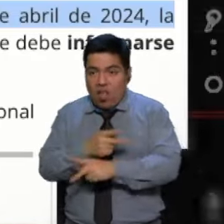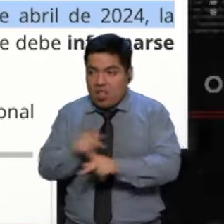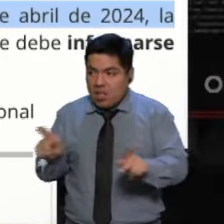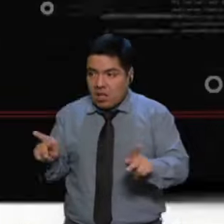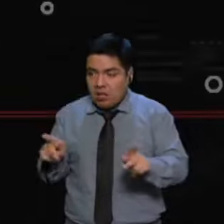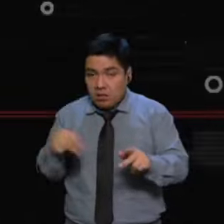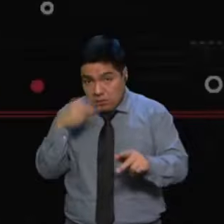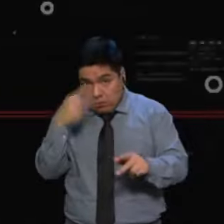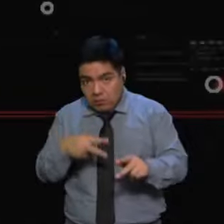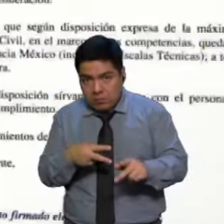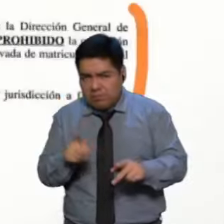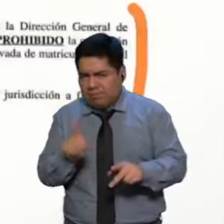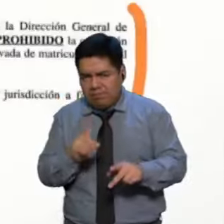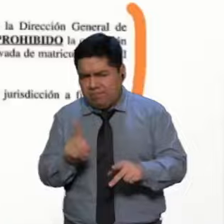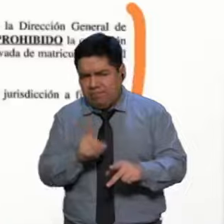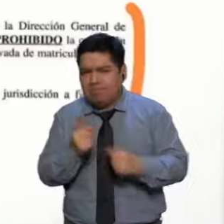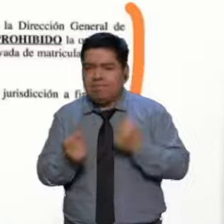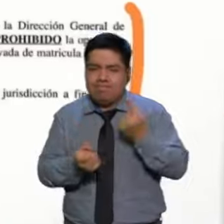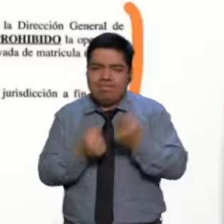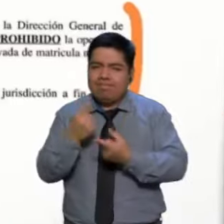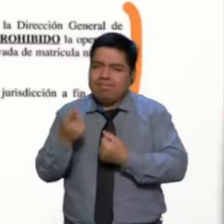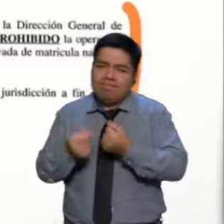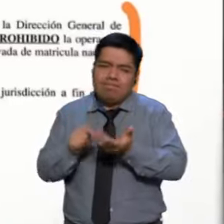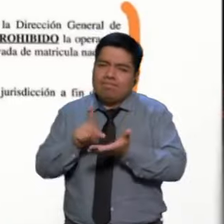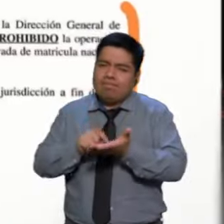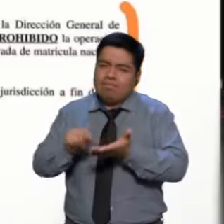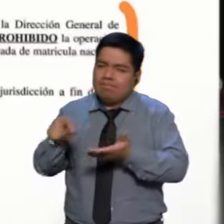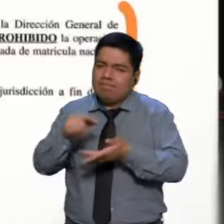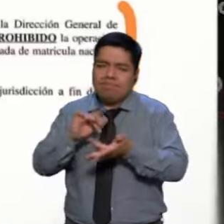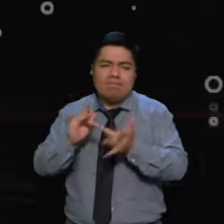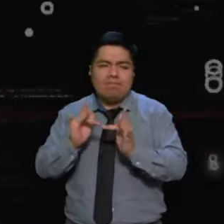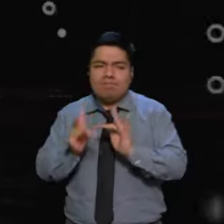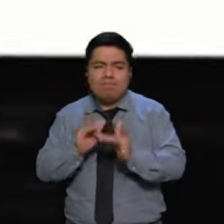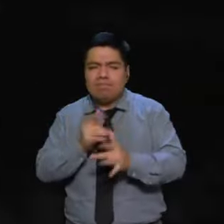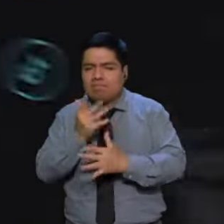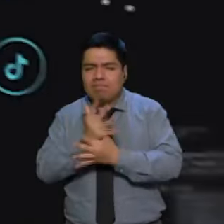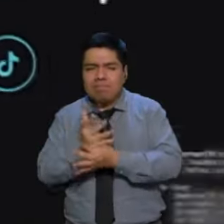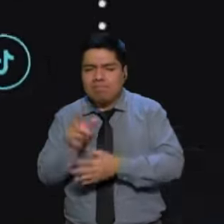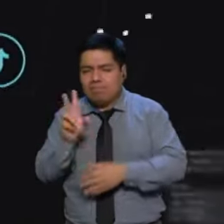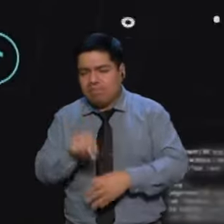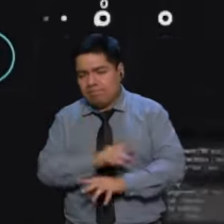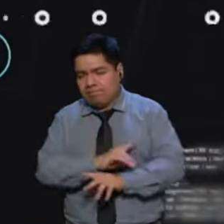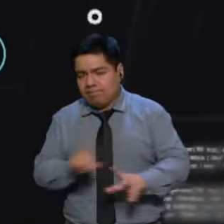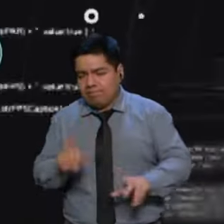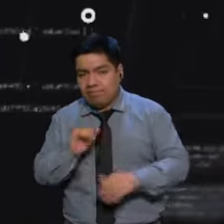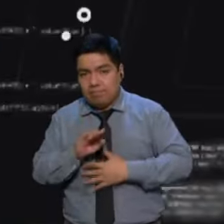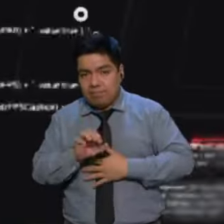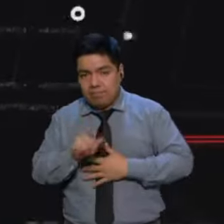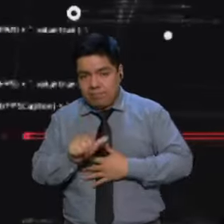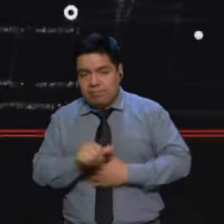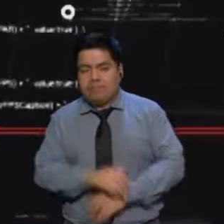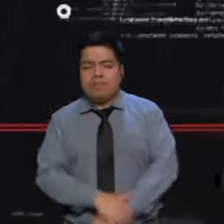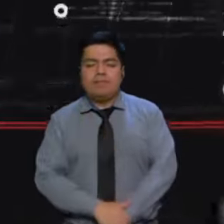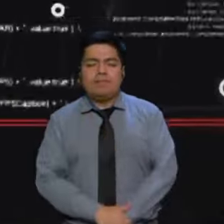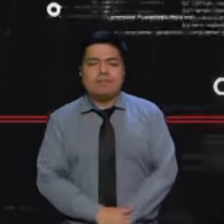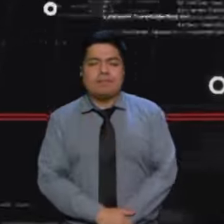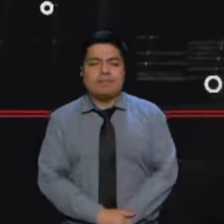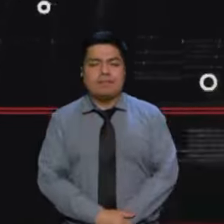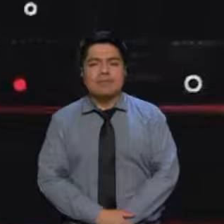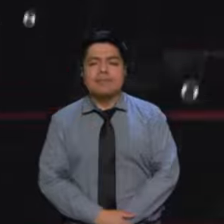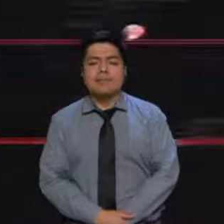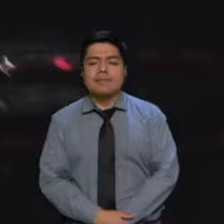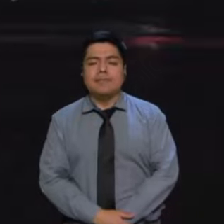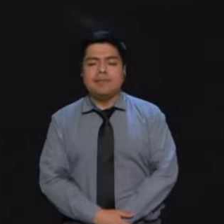privada y comercial con México, como llegaron a afirmar usuarios de redes sociales. Infodemia.